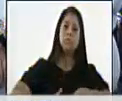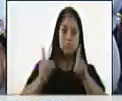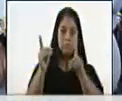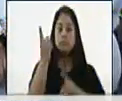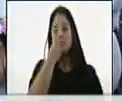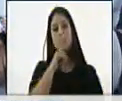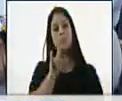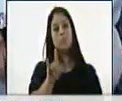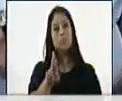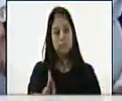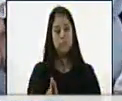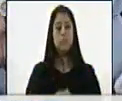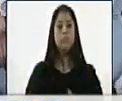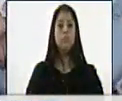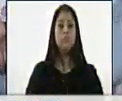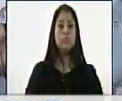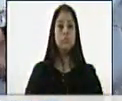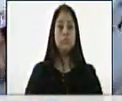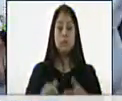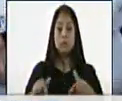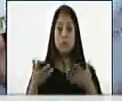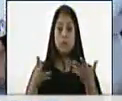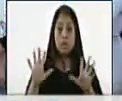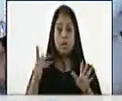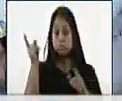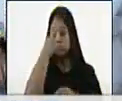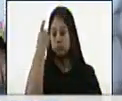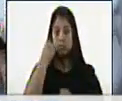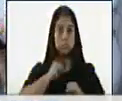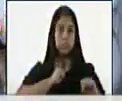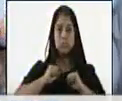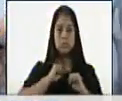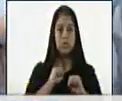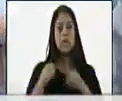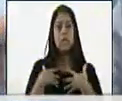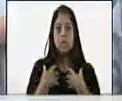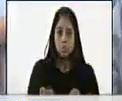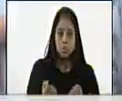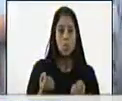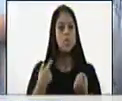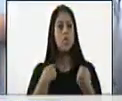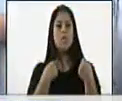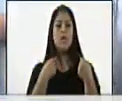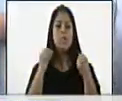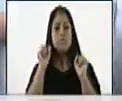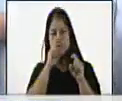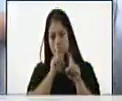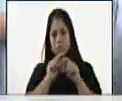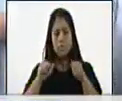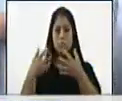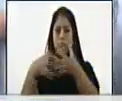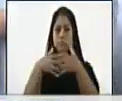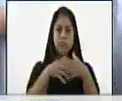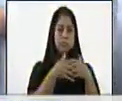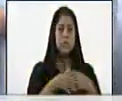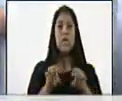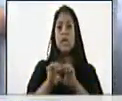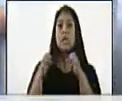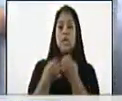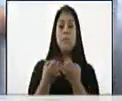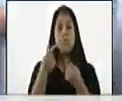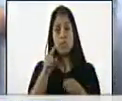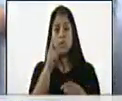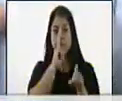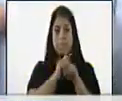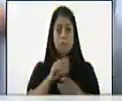Sur. Ya estamos trabajando en salud, en poder equipar 2 centros de atención